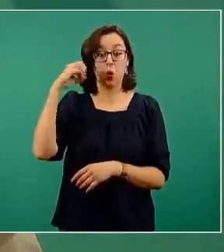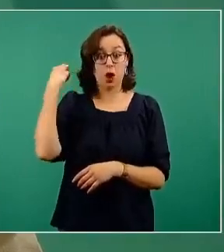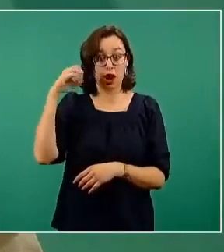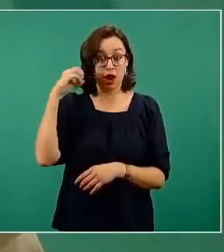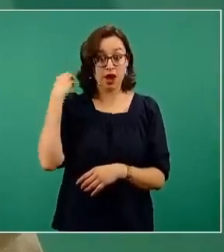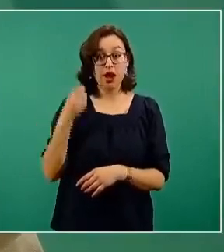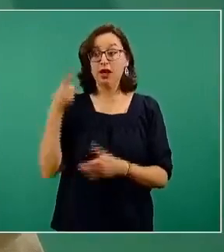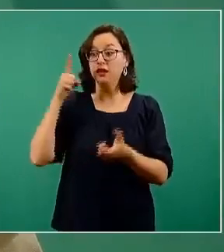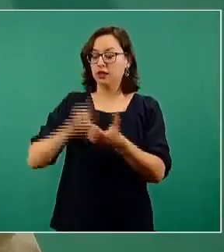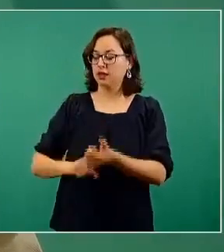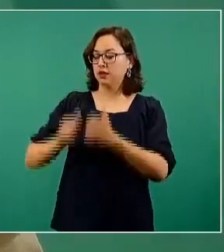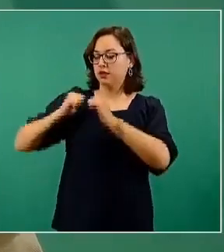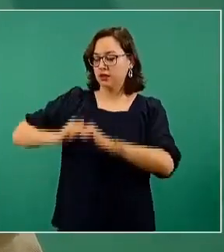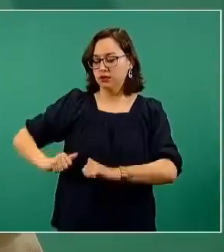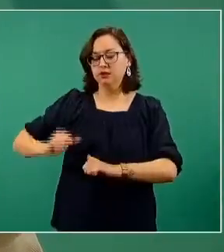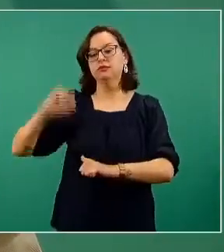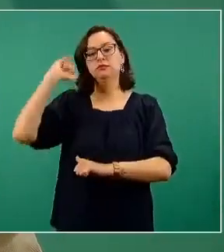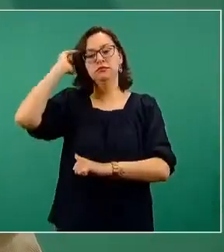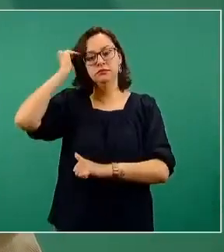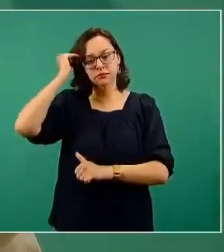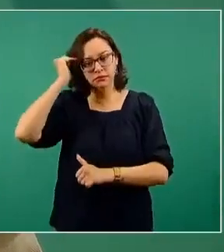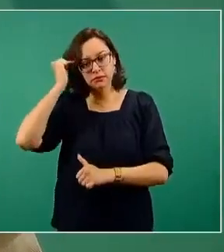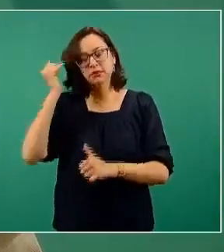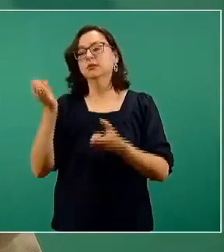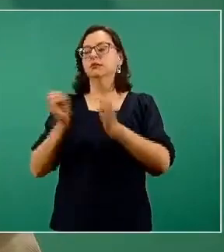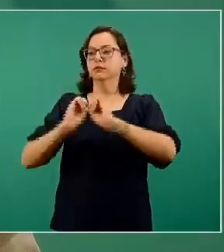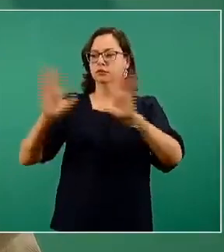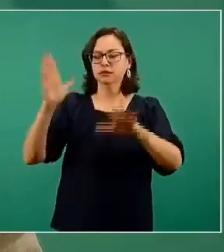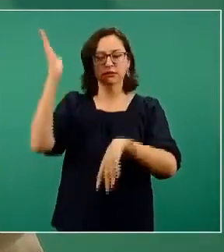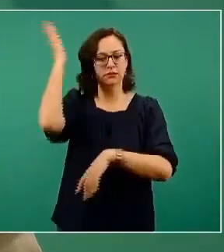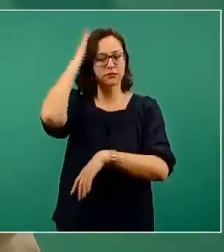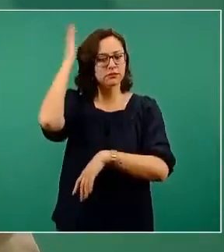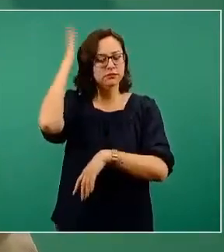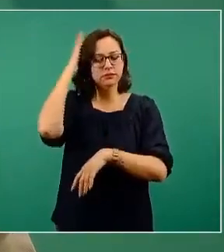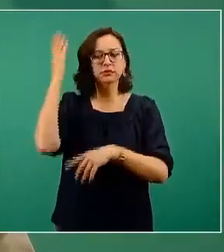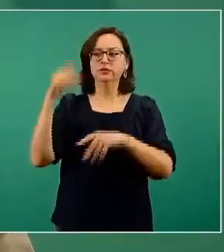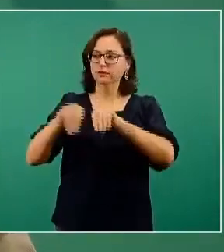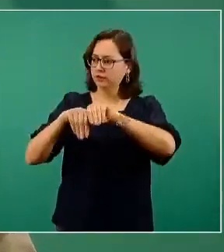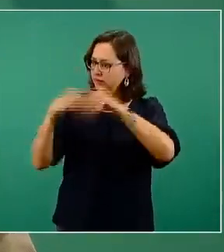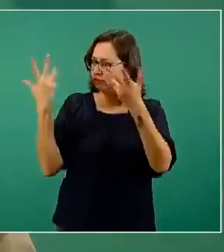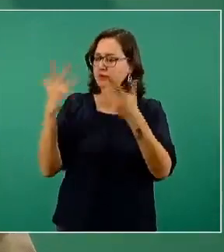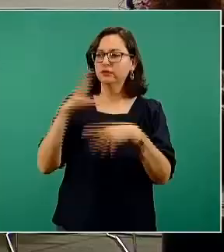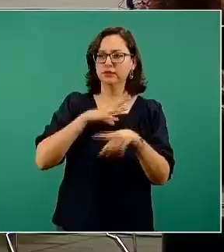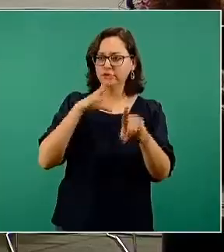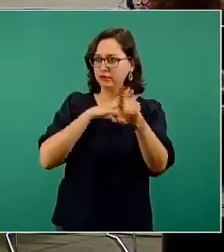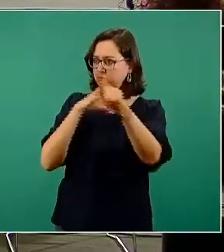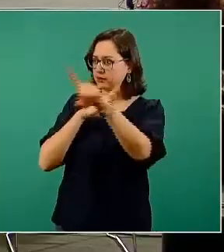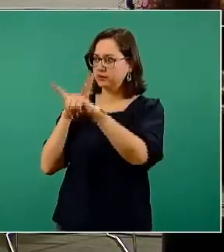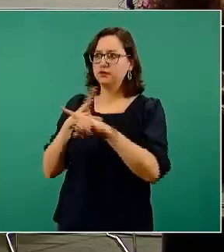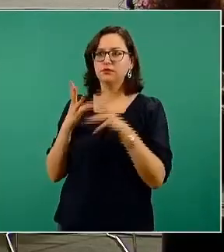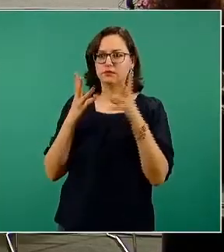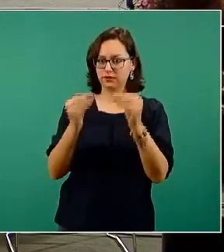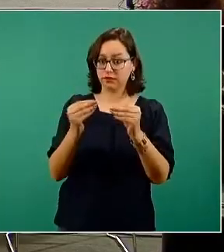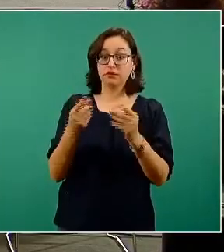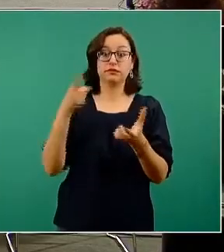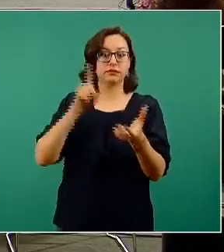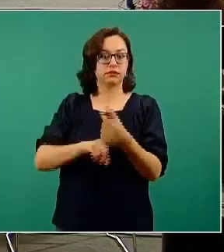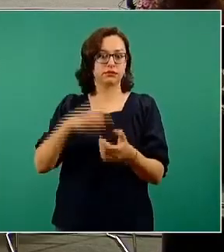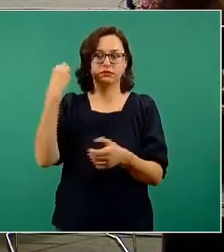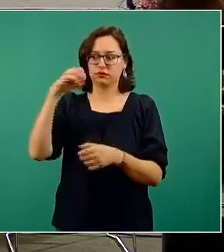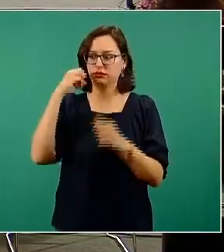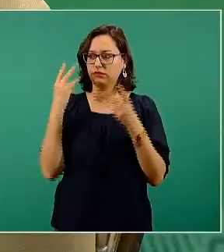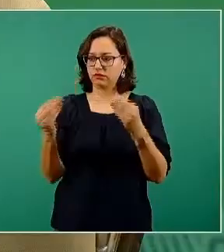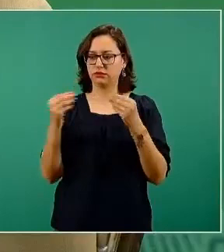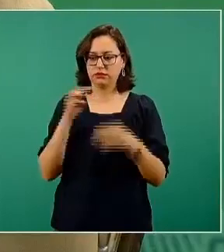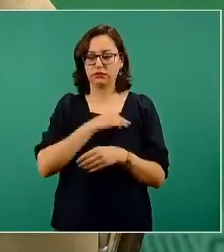muchas autoridades locales claras y con mucho liderazgo local, por eso trae el número de municipios, y eso no solamente